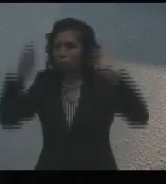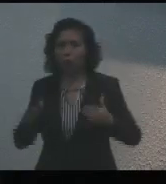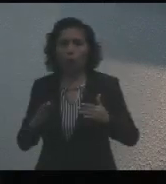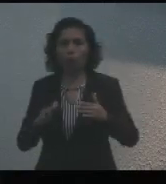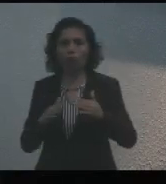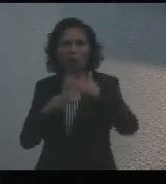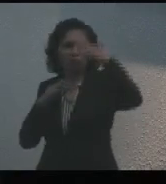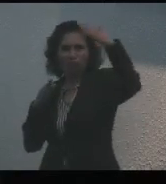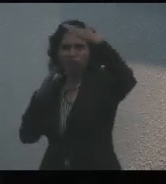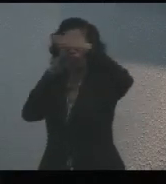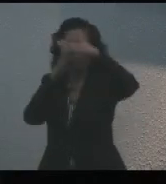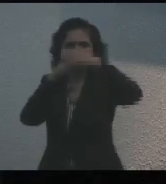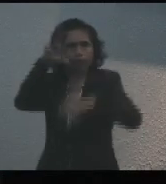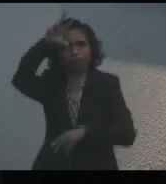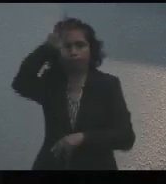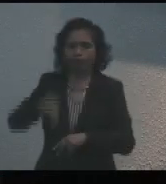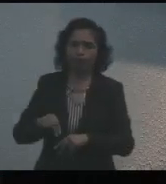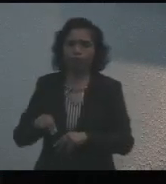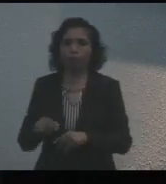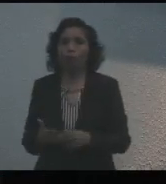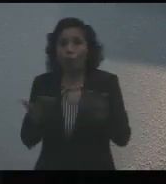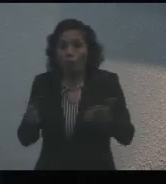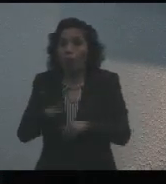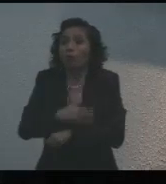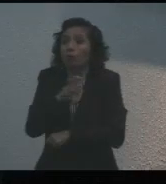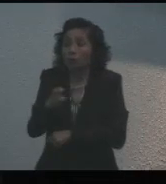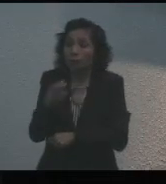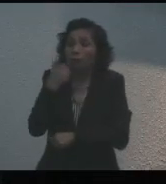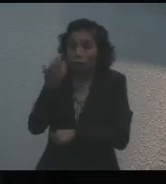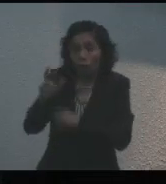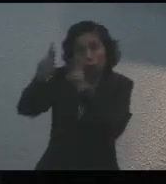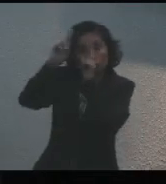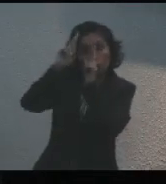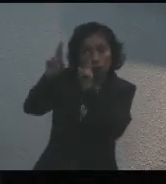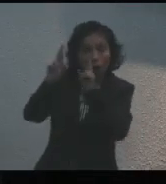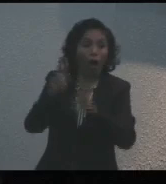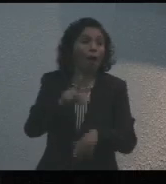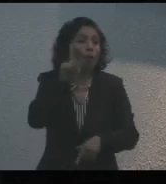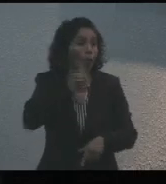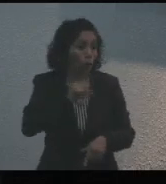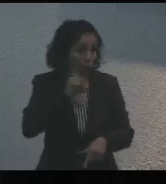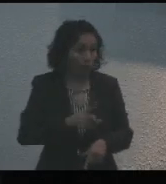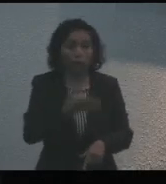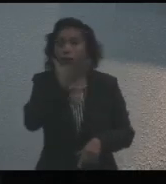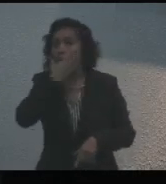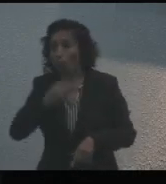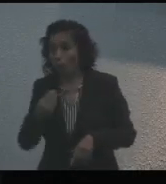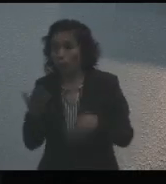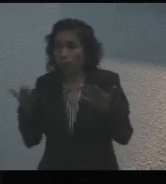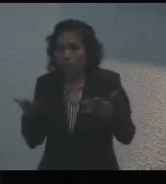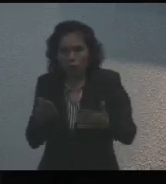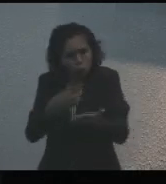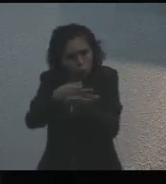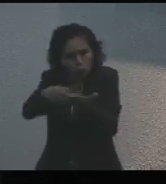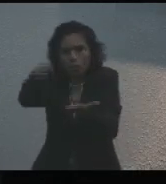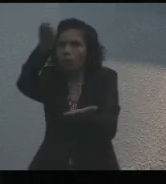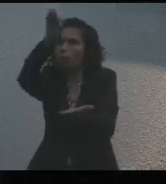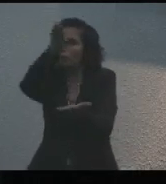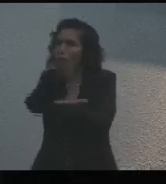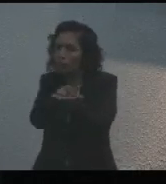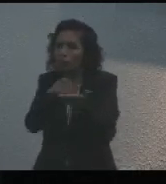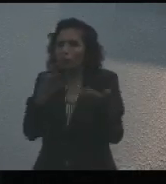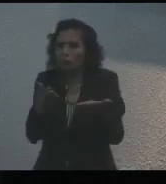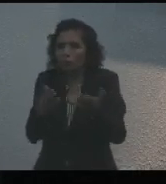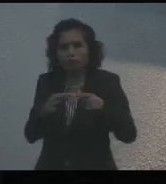nada ni nadie nos los arrebate. Por eso quiero rendir homenaje a las mujeres, a los hombres que con una valentía sin límite